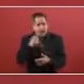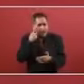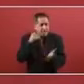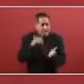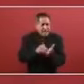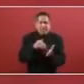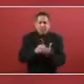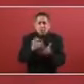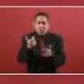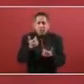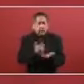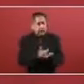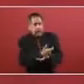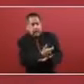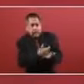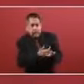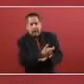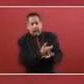de millones de pesos.